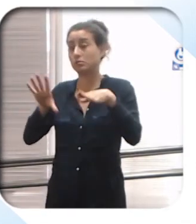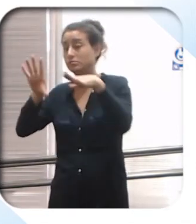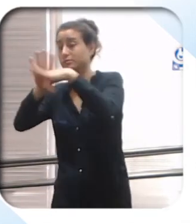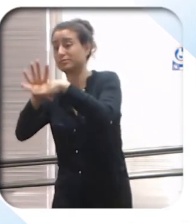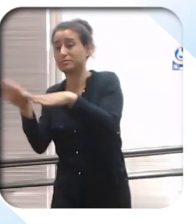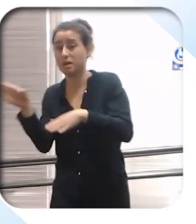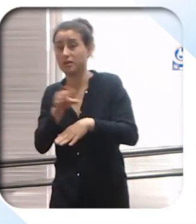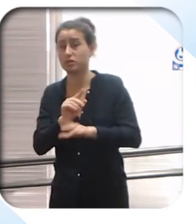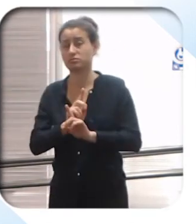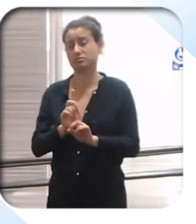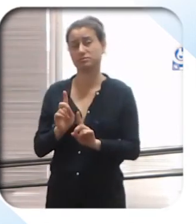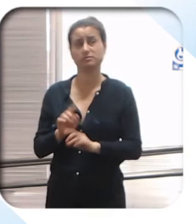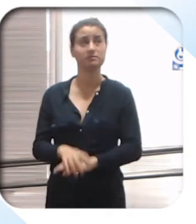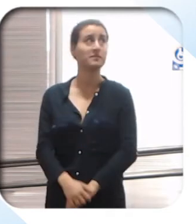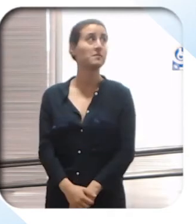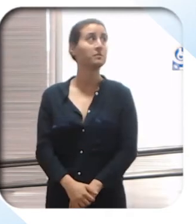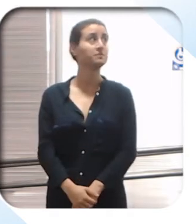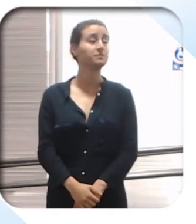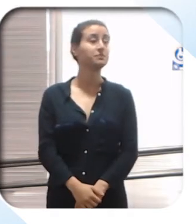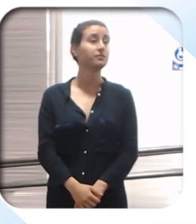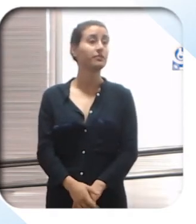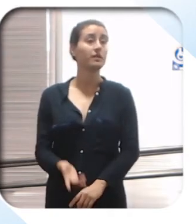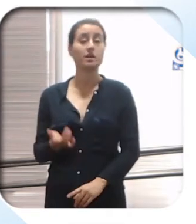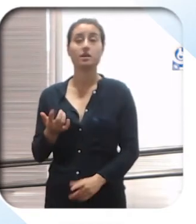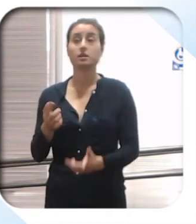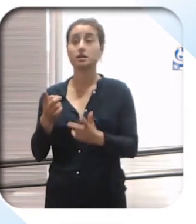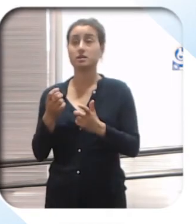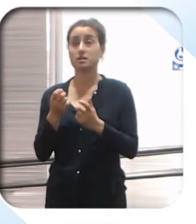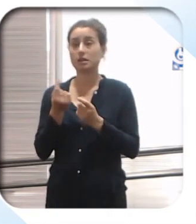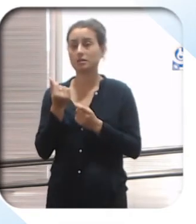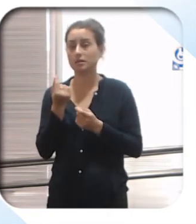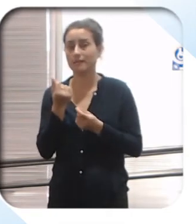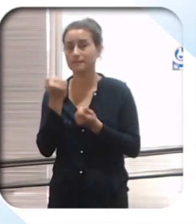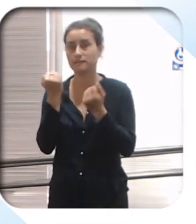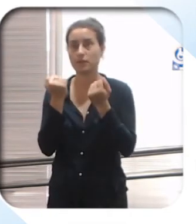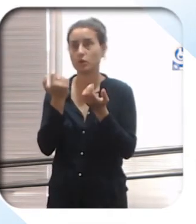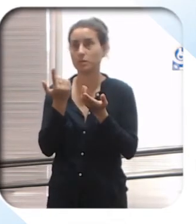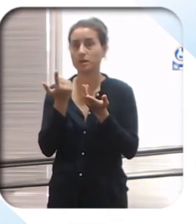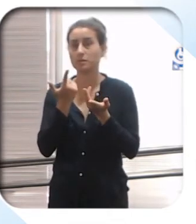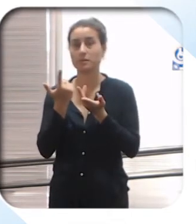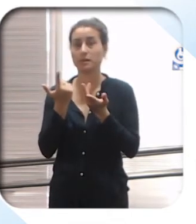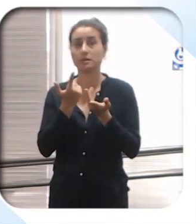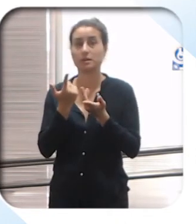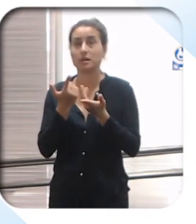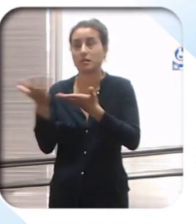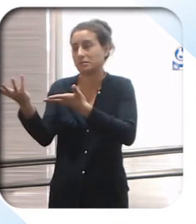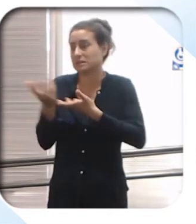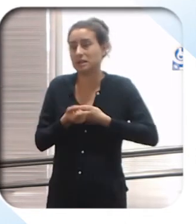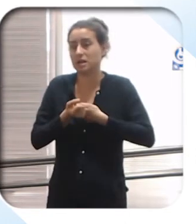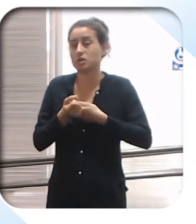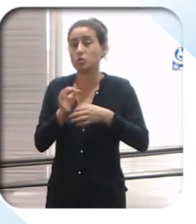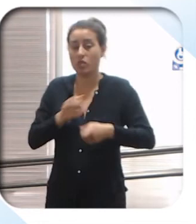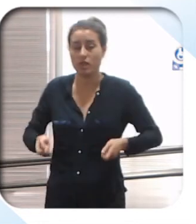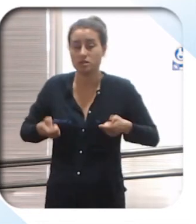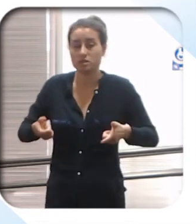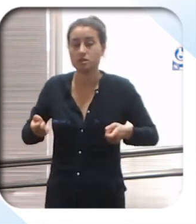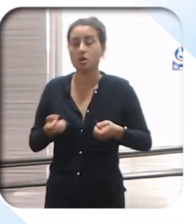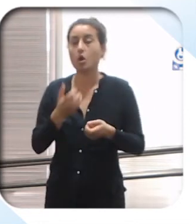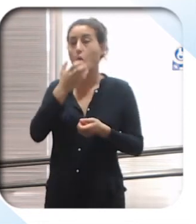para todos, entonces necesito económicamente un tanque de oxígeno, una